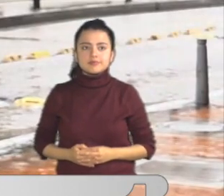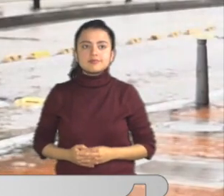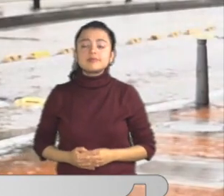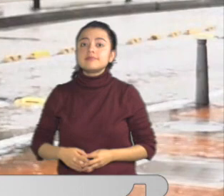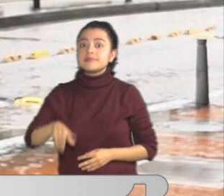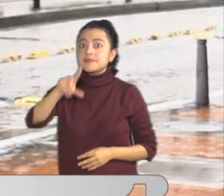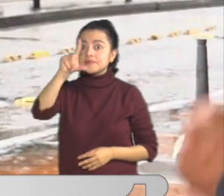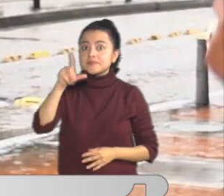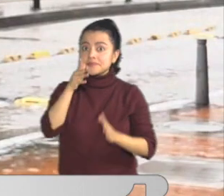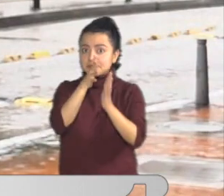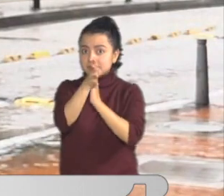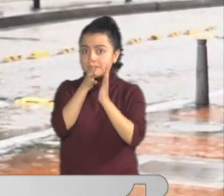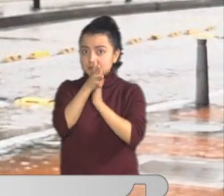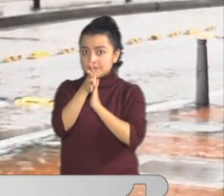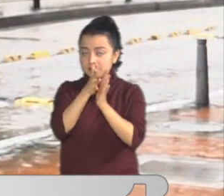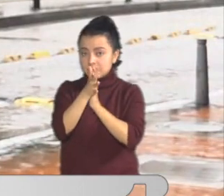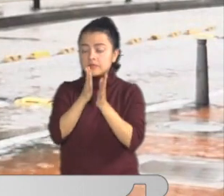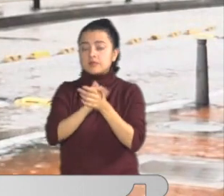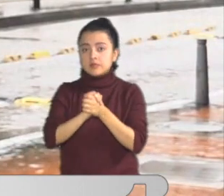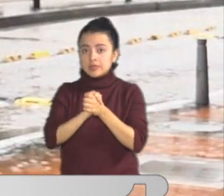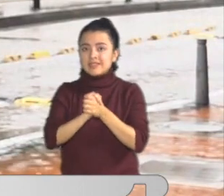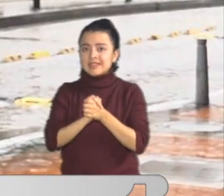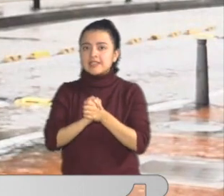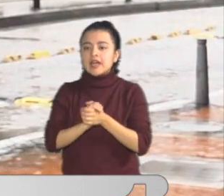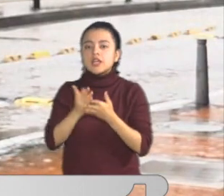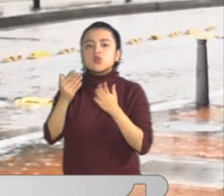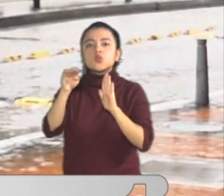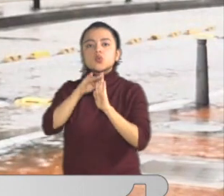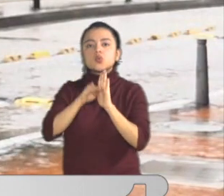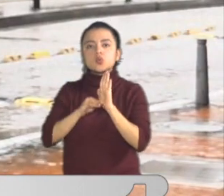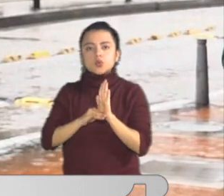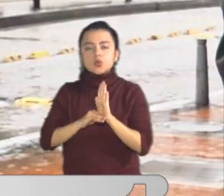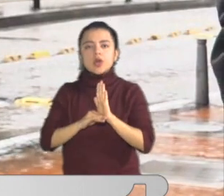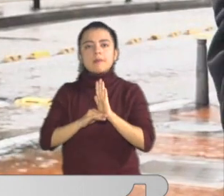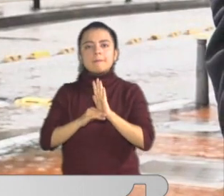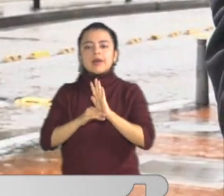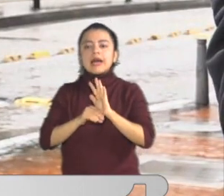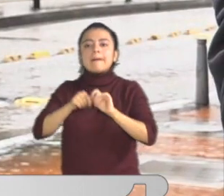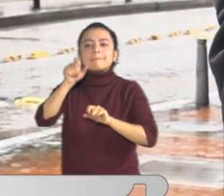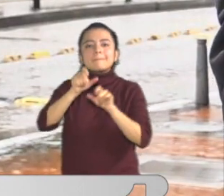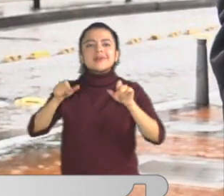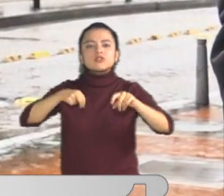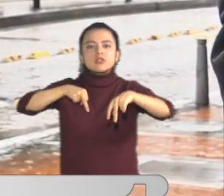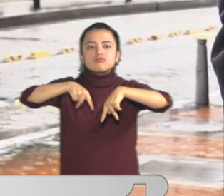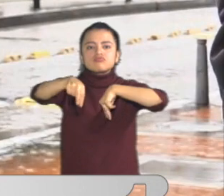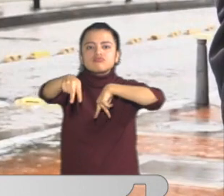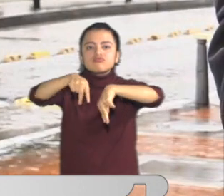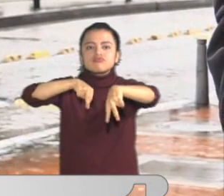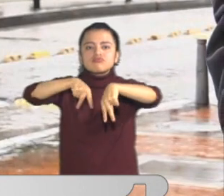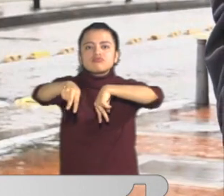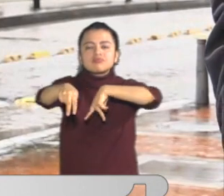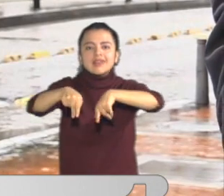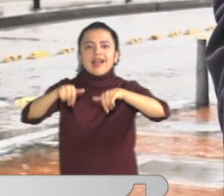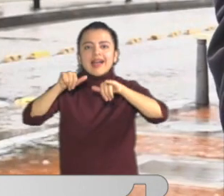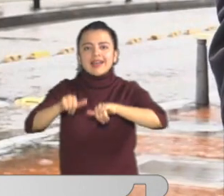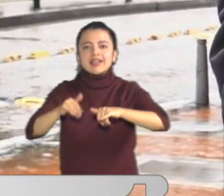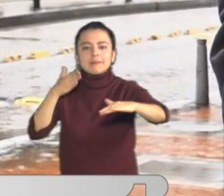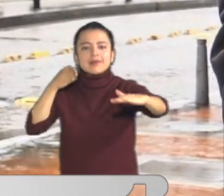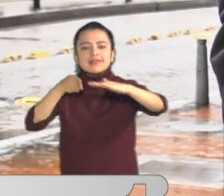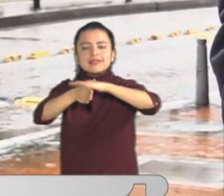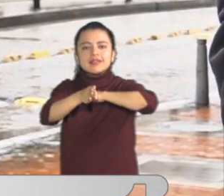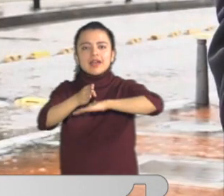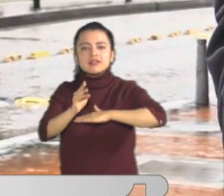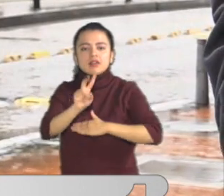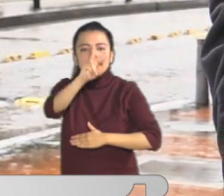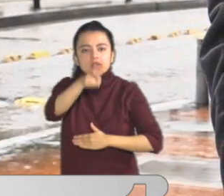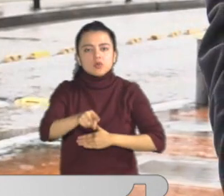Luisa, por temas de infraestructura y de seguridad es que solo se permite el paso peatonal por la frontera con Venezuela. Entre tanto,